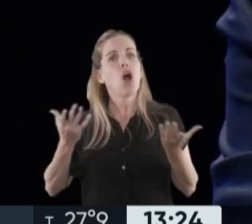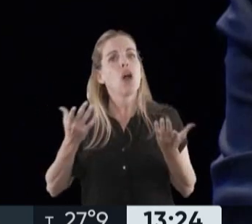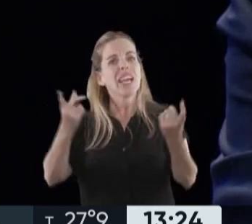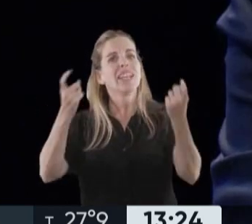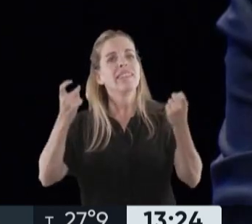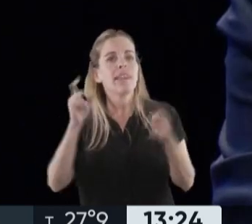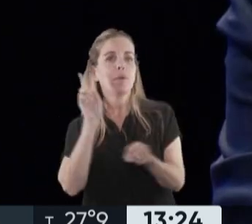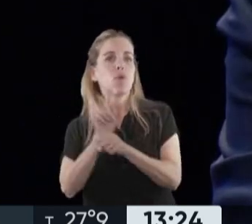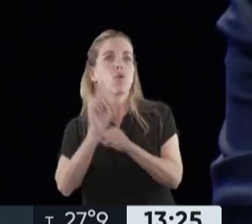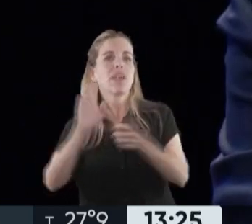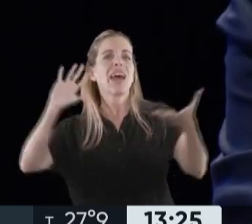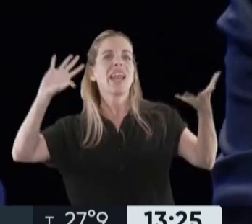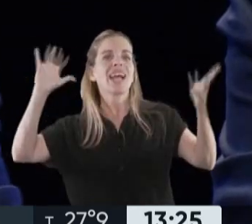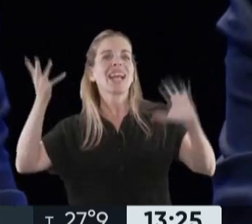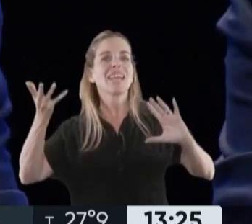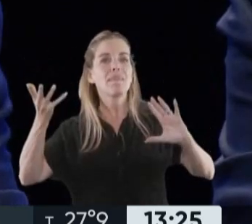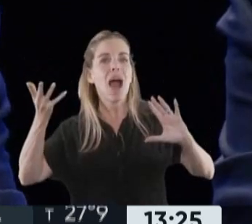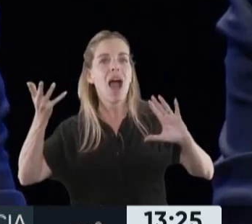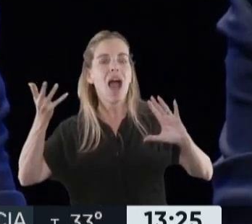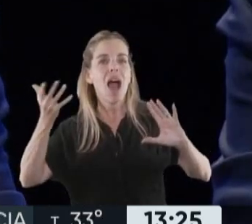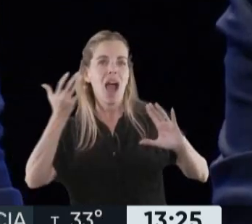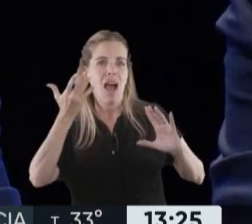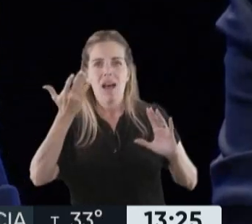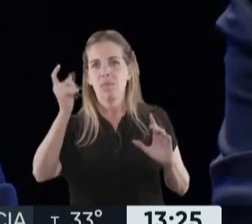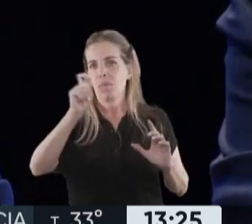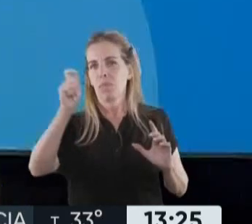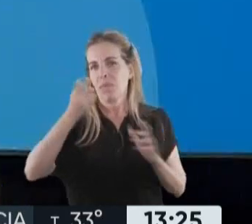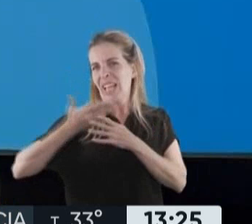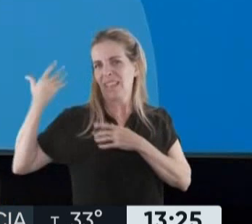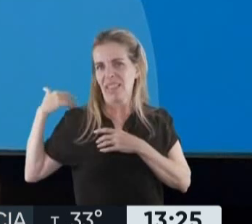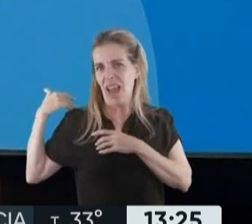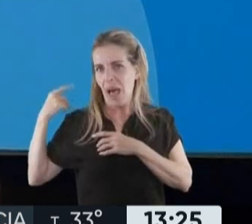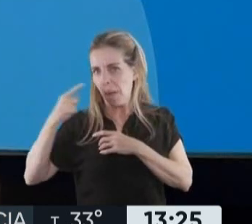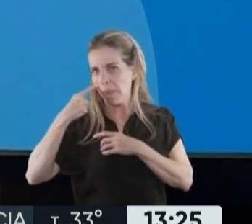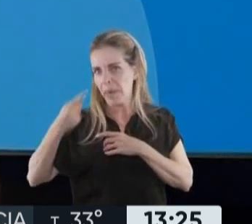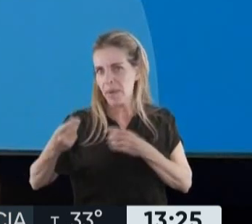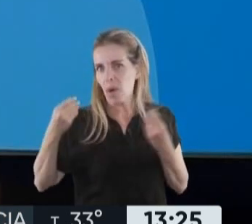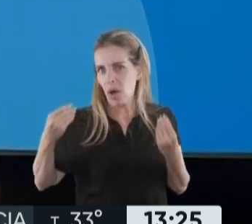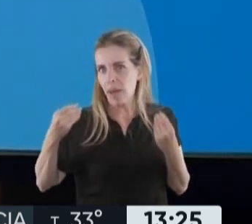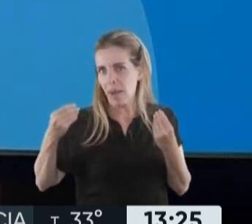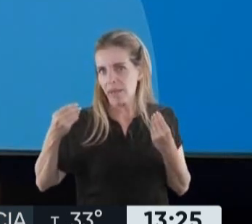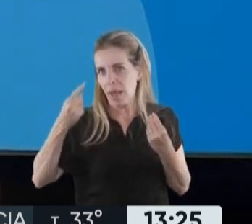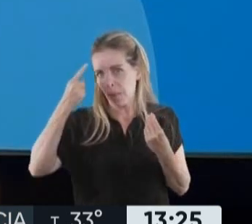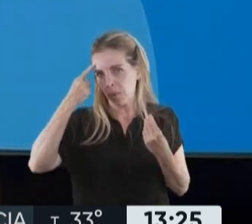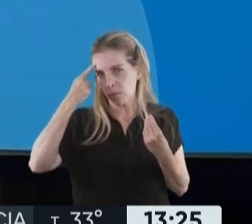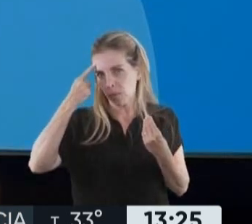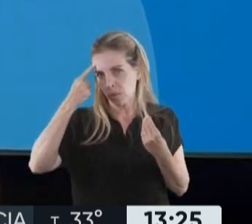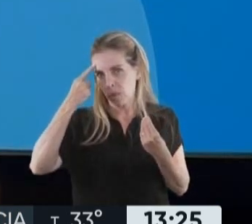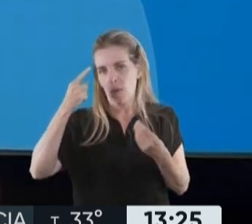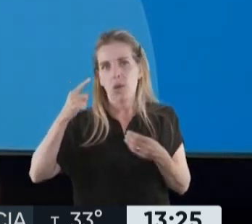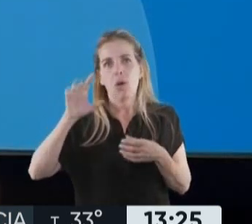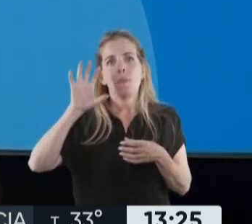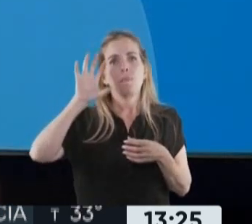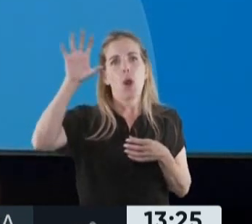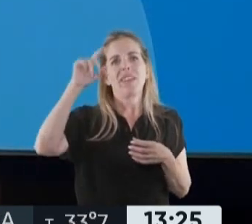Hemos visto hace un mes atrás incendiarse el 10% de